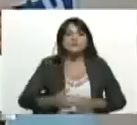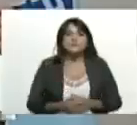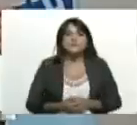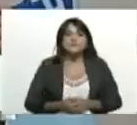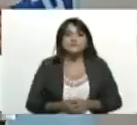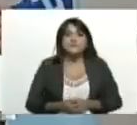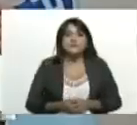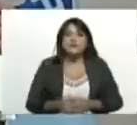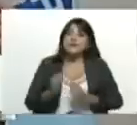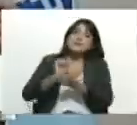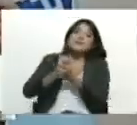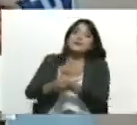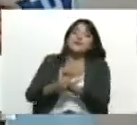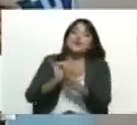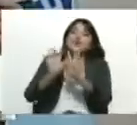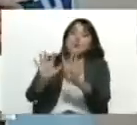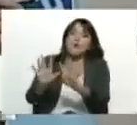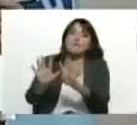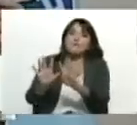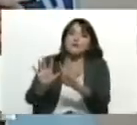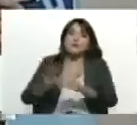detenidos nueve